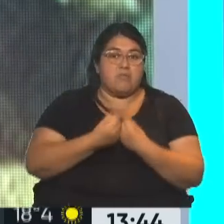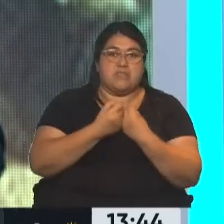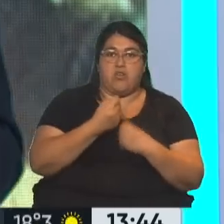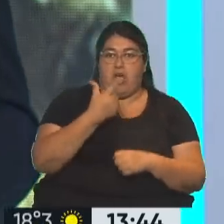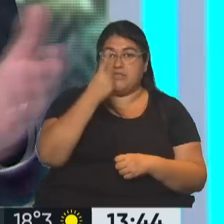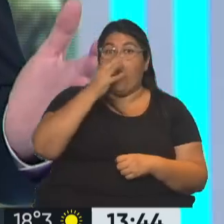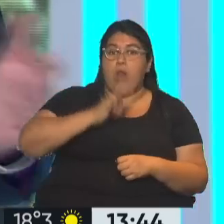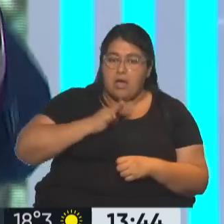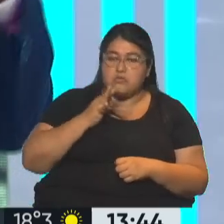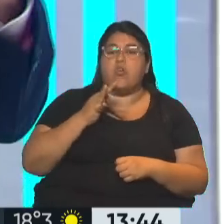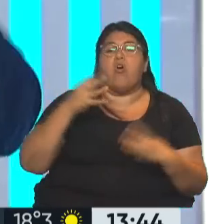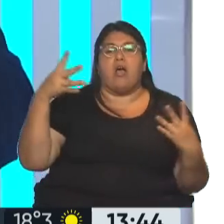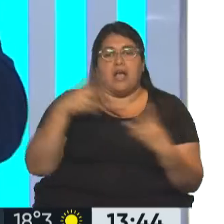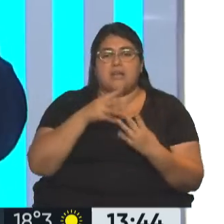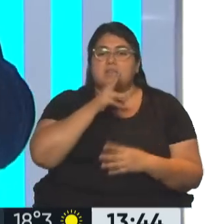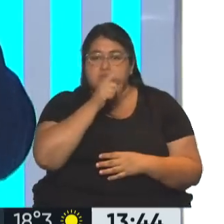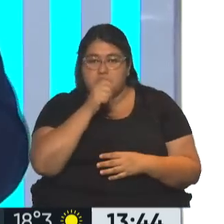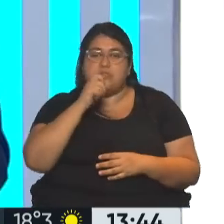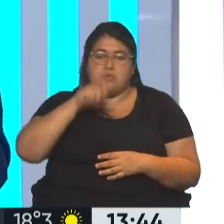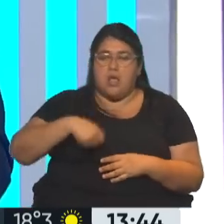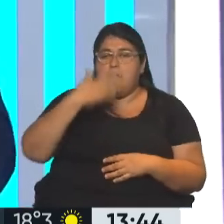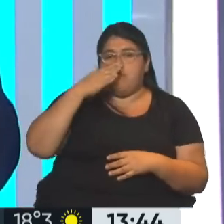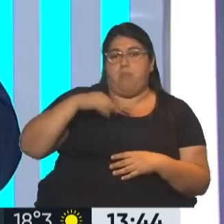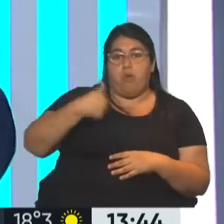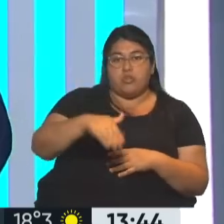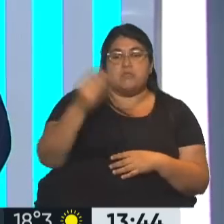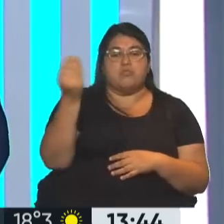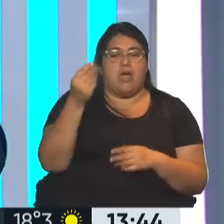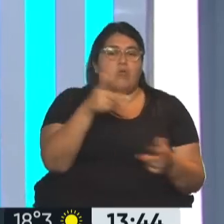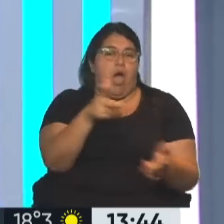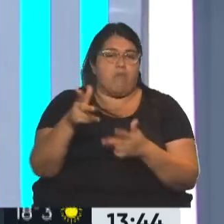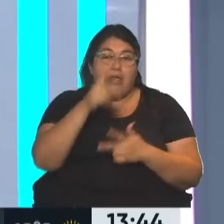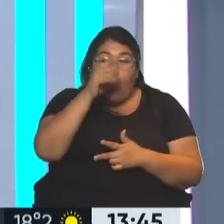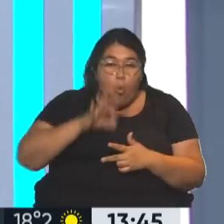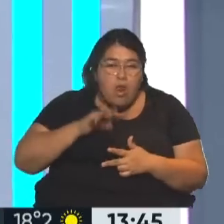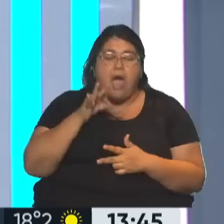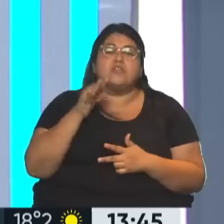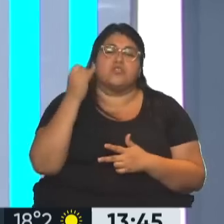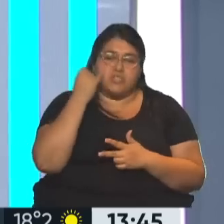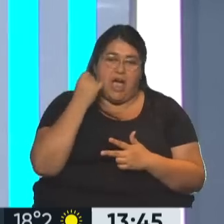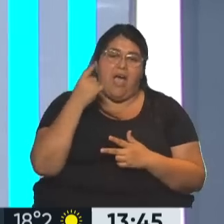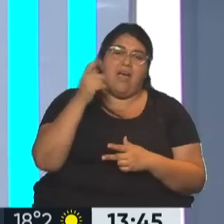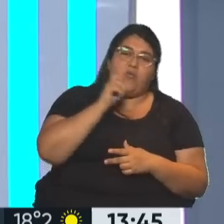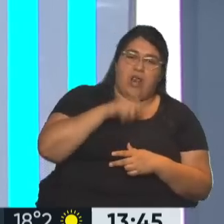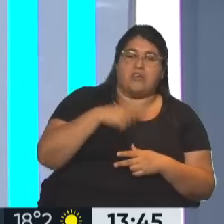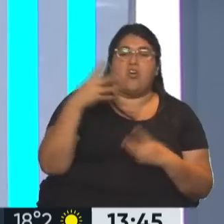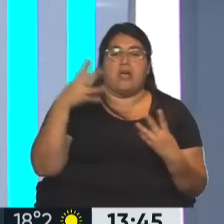comienzo de la guerra. Por supuesto, próximo sábado estaremos tratando un año exactamente de la guerra entre Rusia y